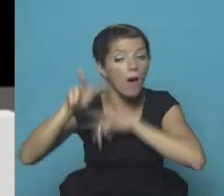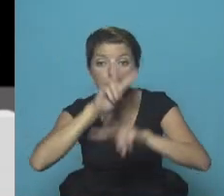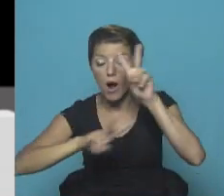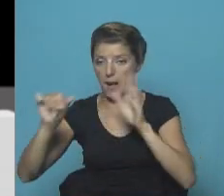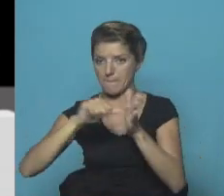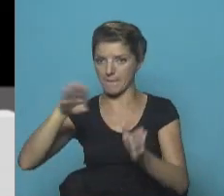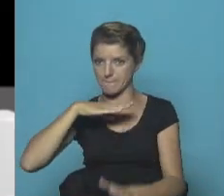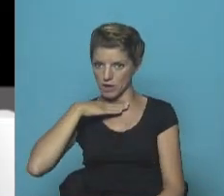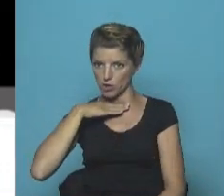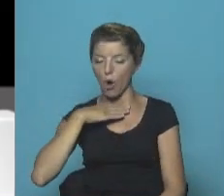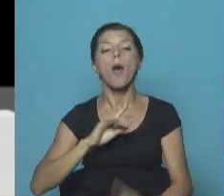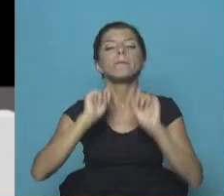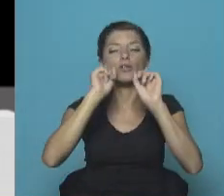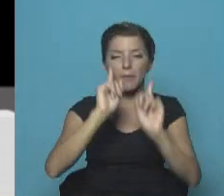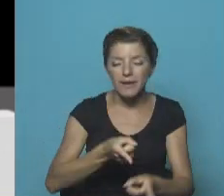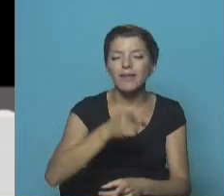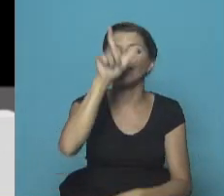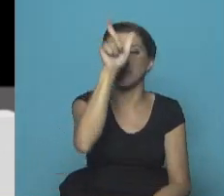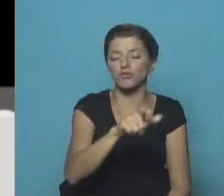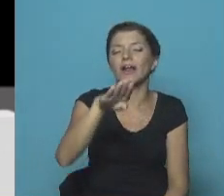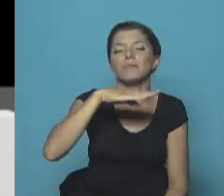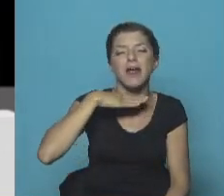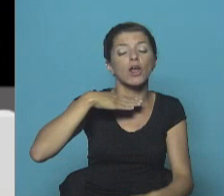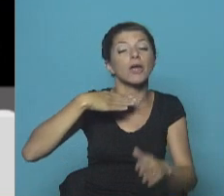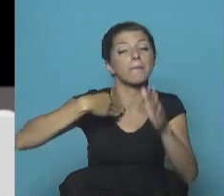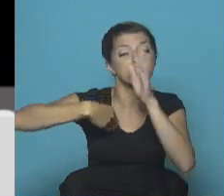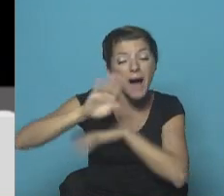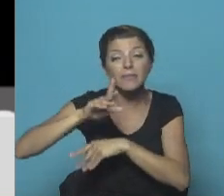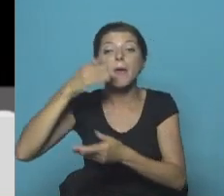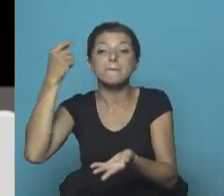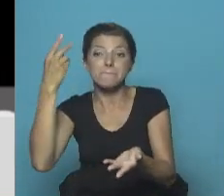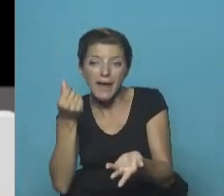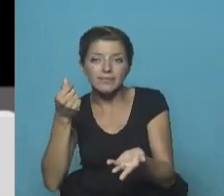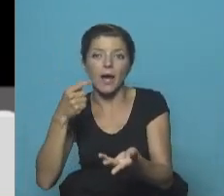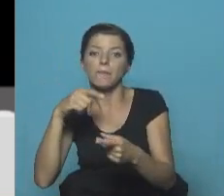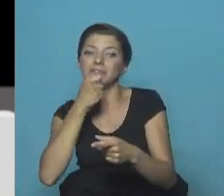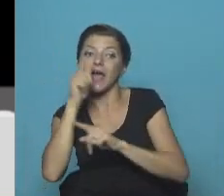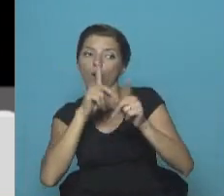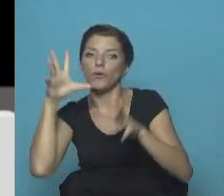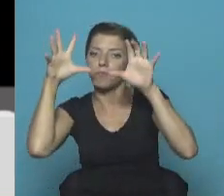sino que además se convirtió en el criminal con la más alta recompensa en la historia de ese país.